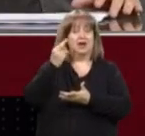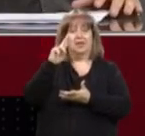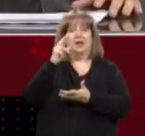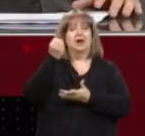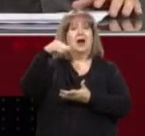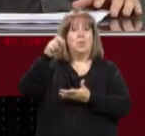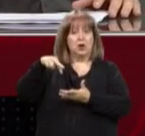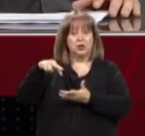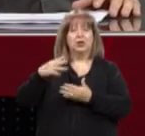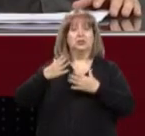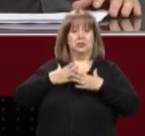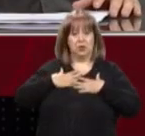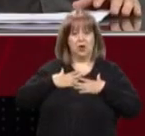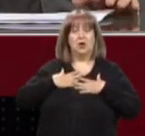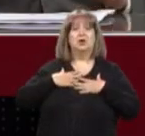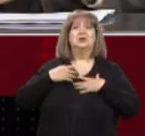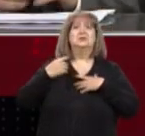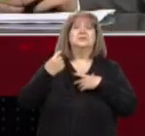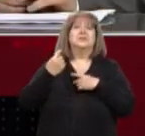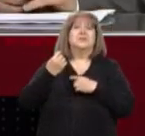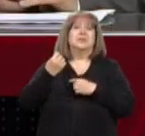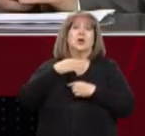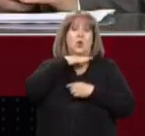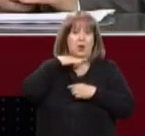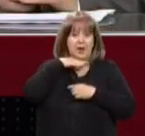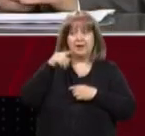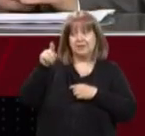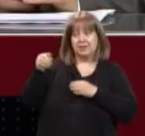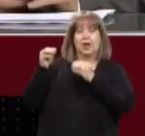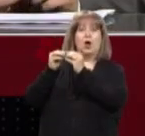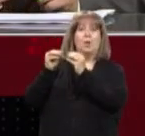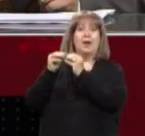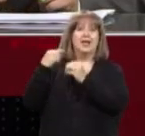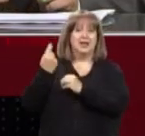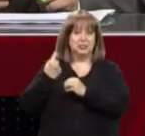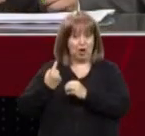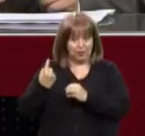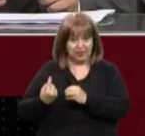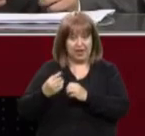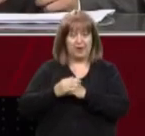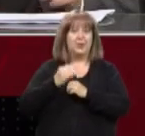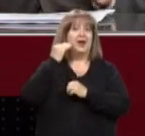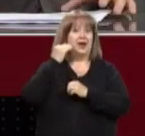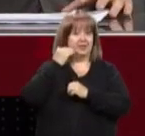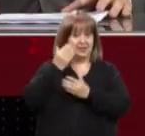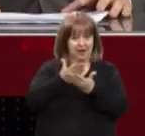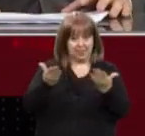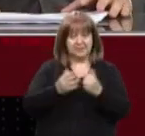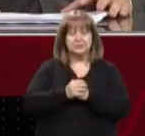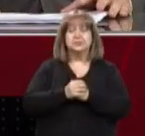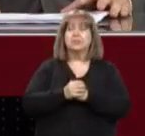Sofía Fernández y Julián, los saludamos. ¿Cómo va? Hola Julián, ¿cómo estás? Hola Sofía, buenas tardes para ustedes.